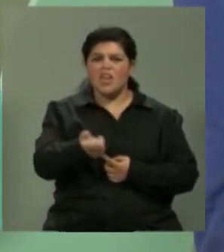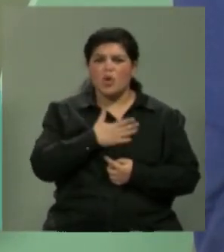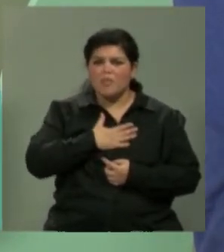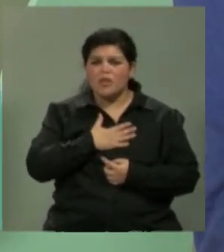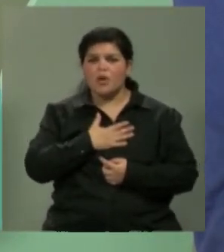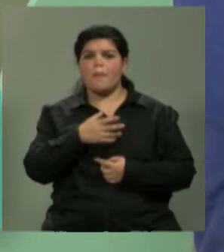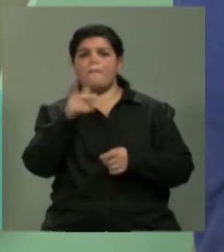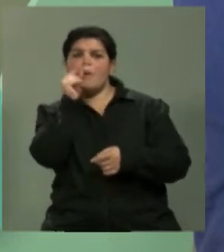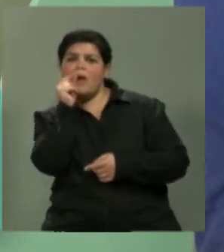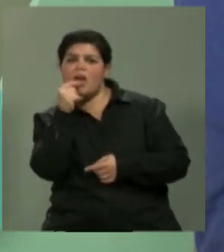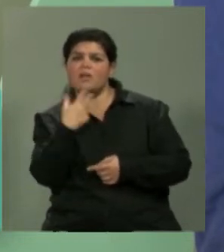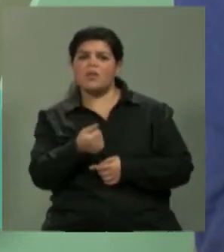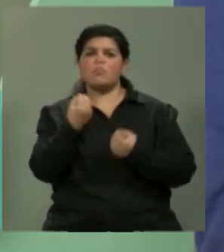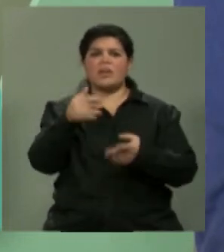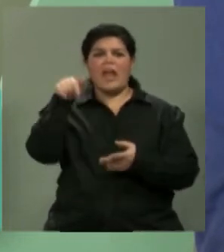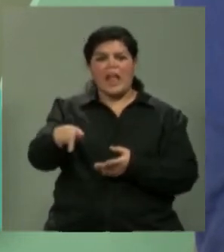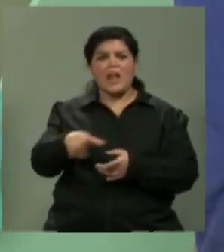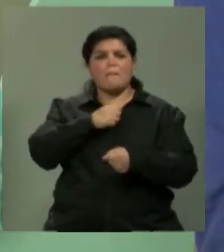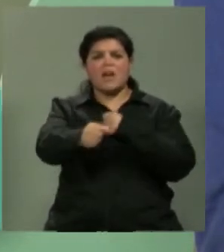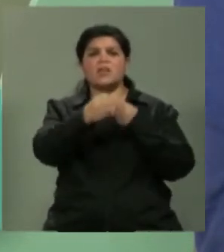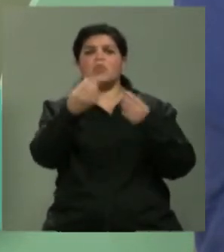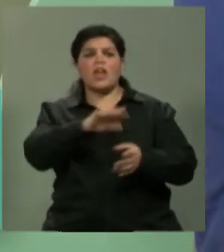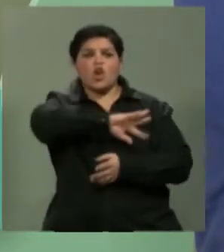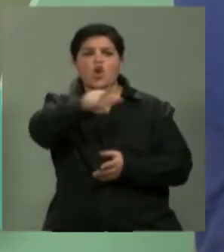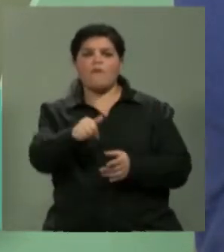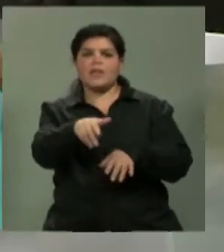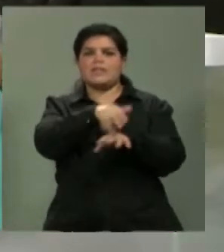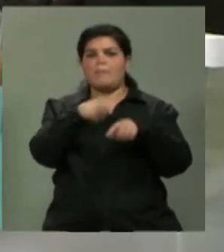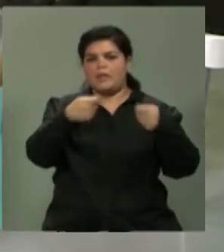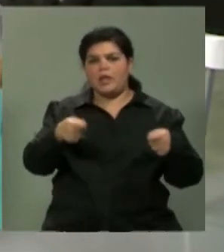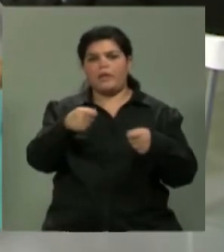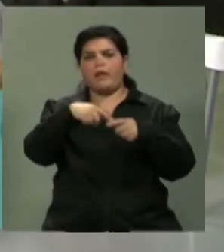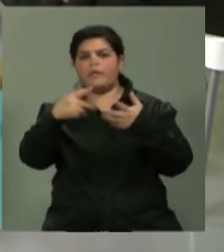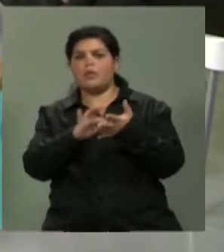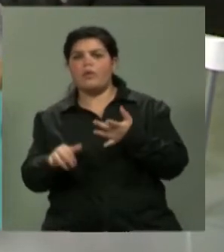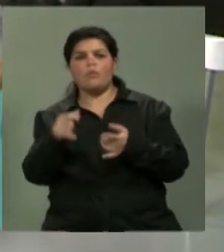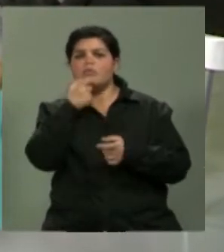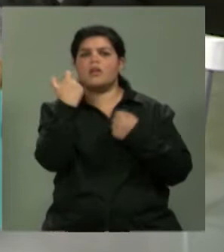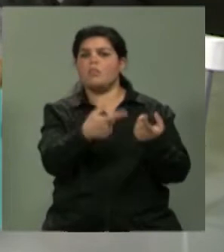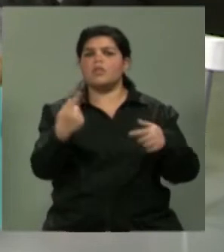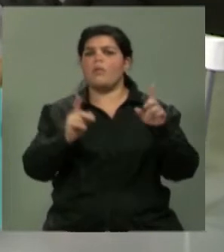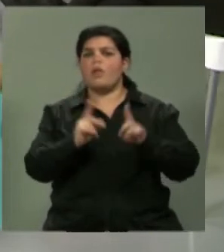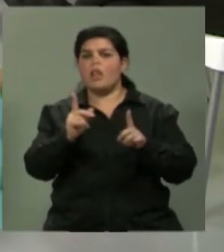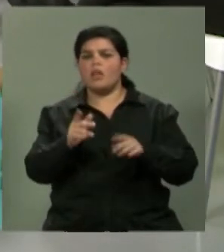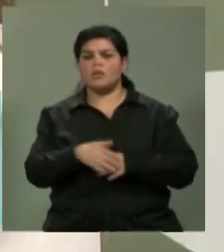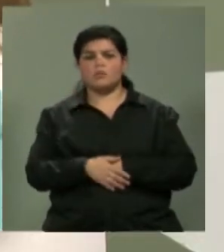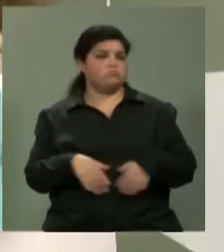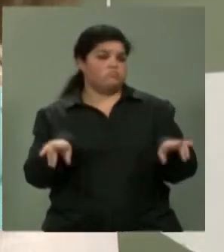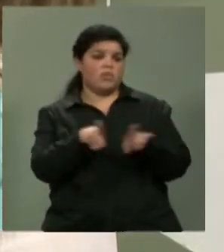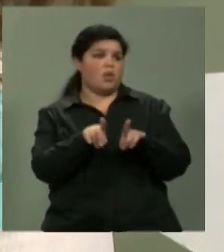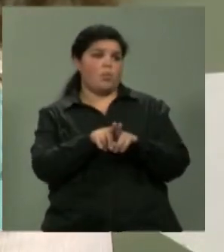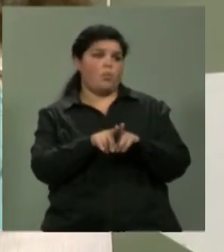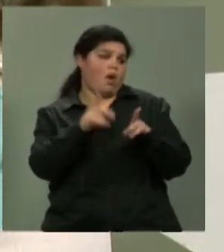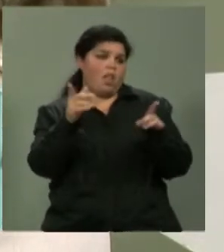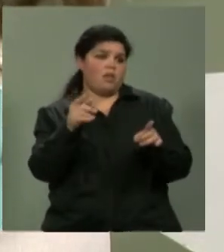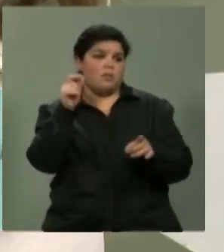por un celular? ¿Por un par de zapatitos? O sea, ¿qué le responderían ustedes? Lo mismo que se les responde hoy en día cuando cualquier